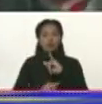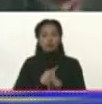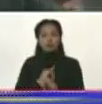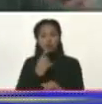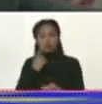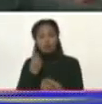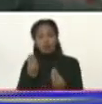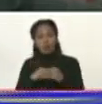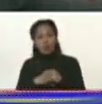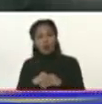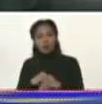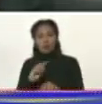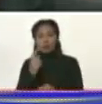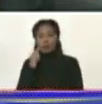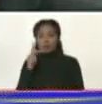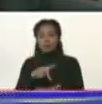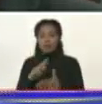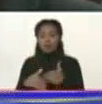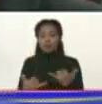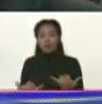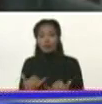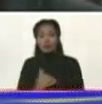ya hablábamos, la presencia pues de